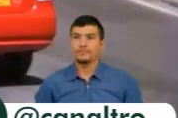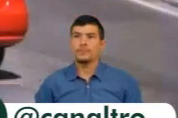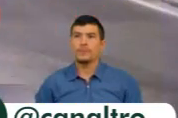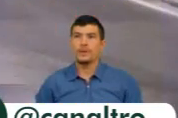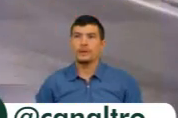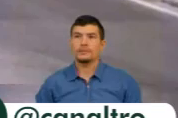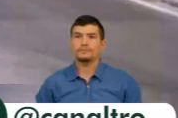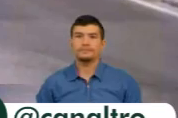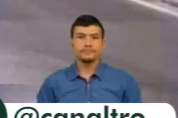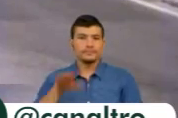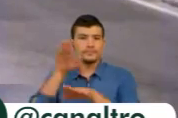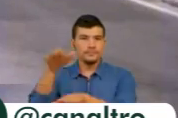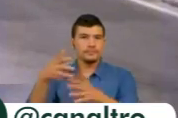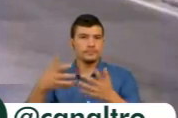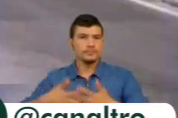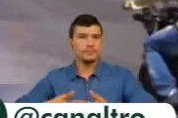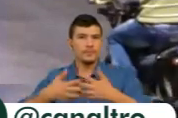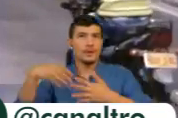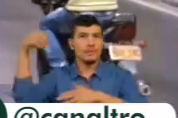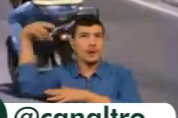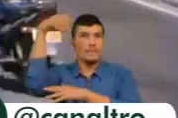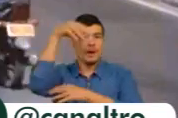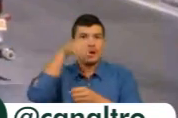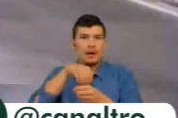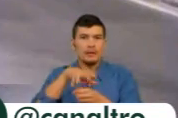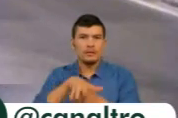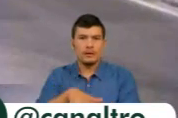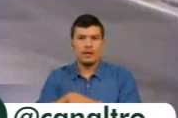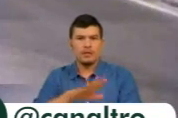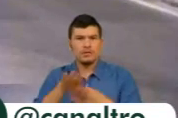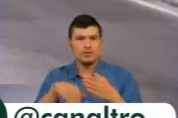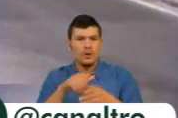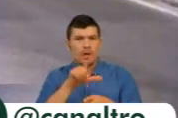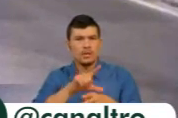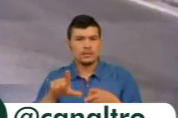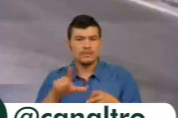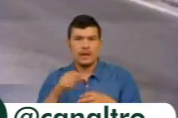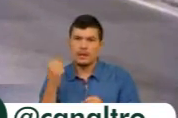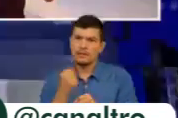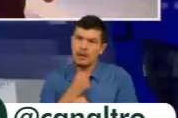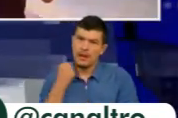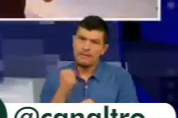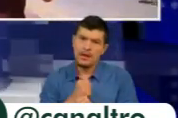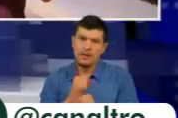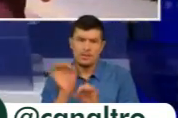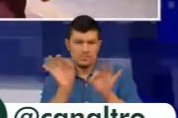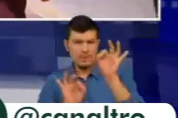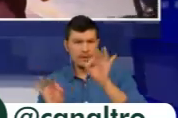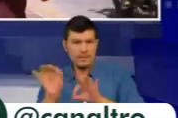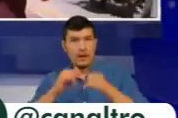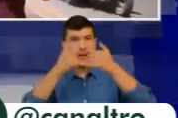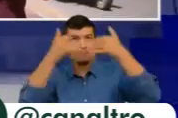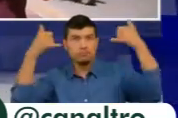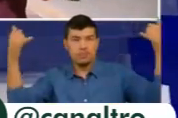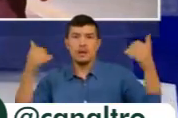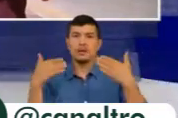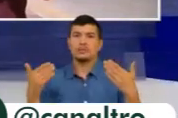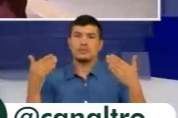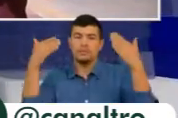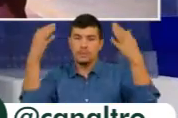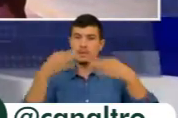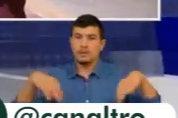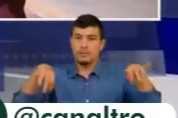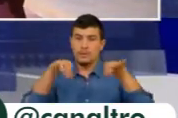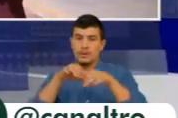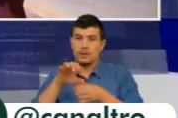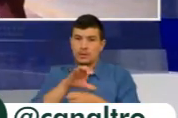representantes de la empresa encargada del alumbrado público en Ocaña manifestaron que durante toda esta semana estarán trabajando para restablecer la normalidad del servicio en este importante